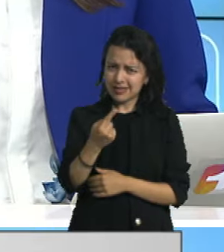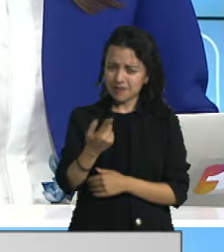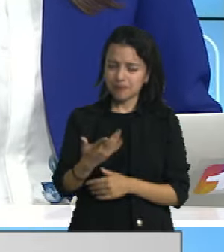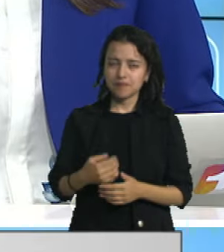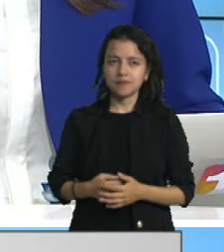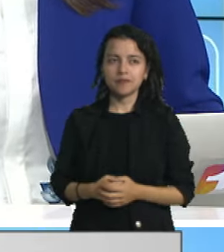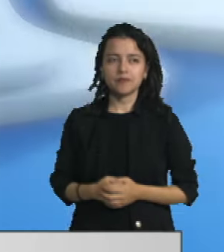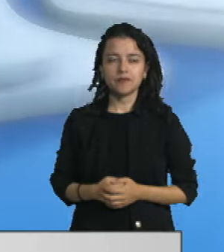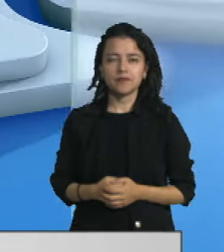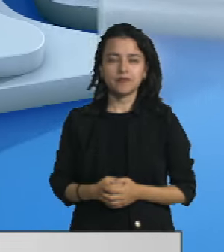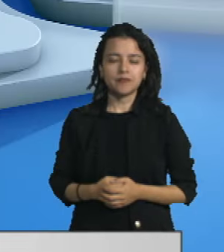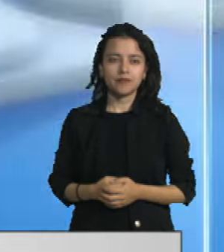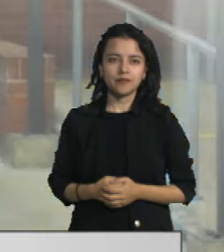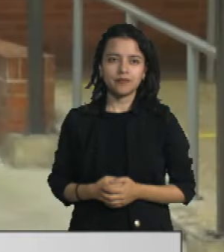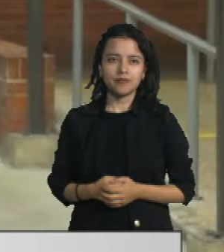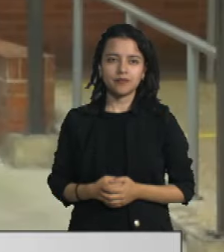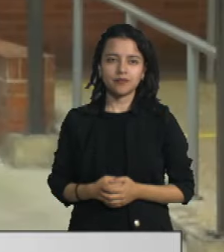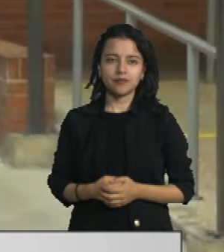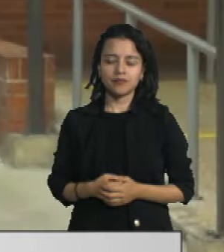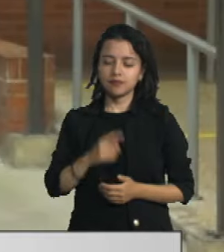buenas tardes.